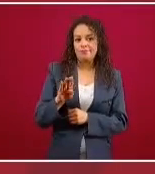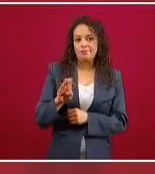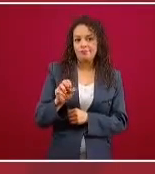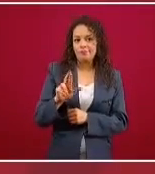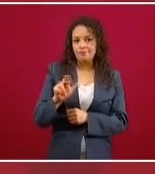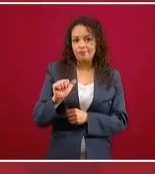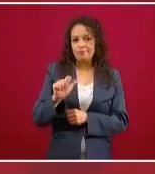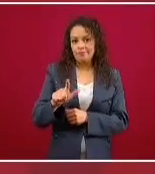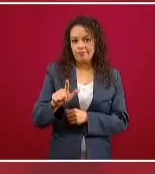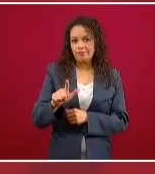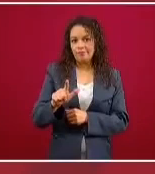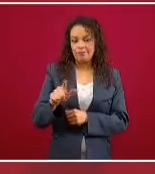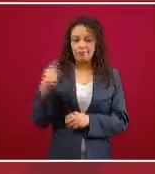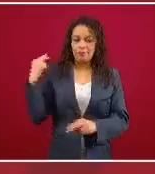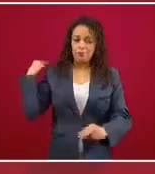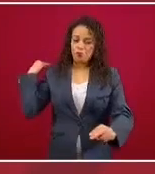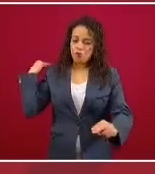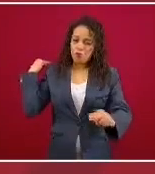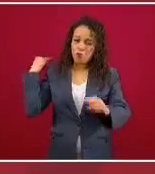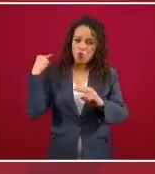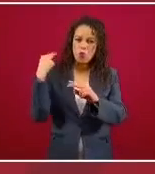En 36 años